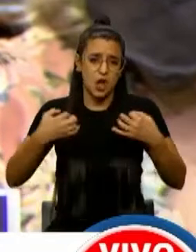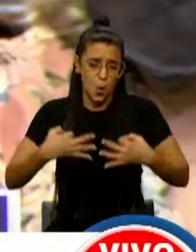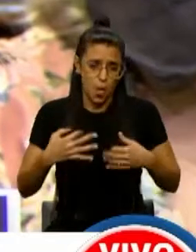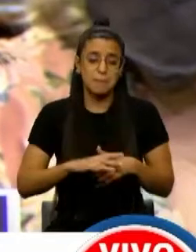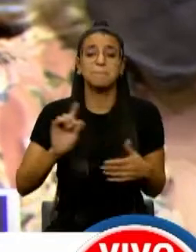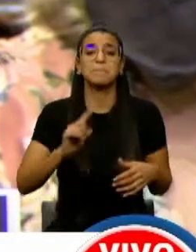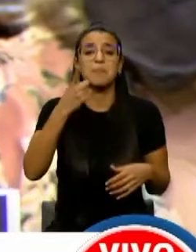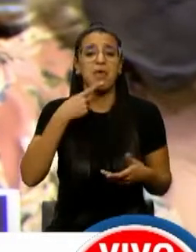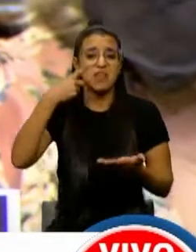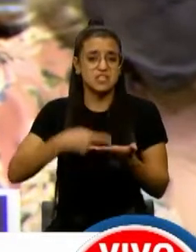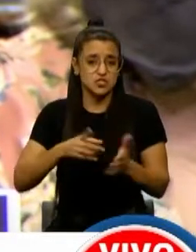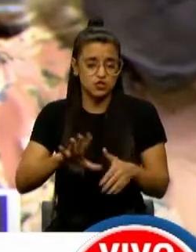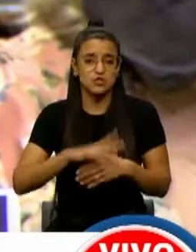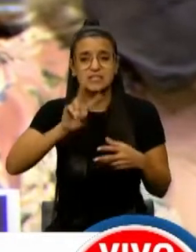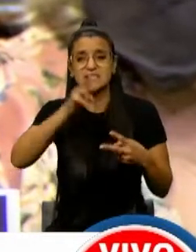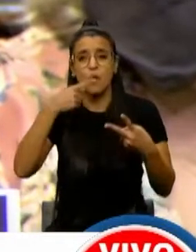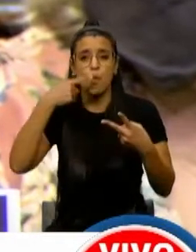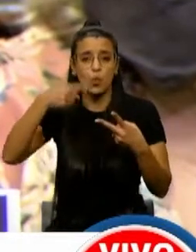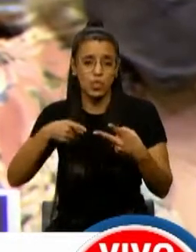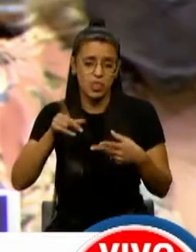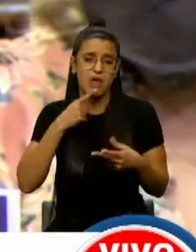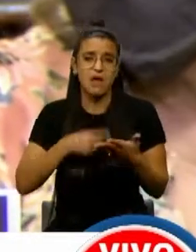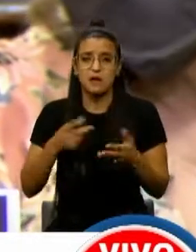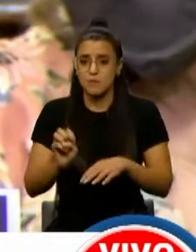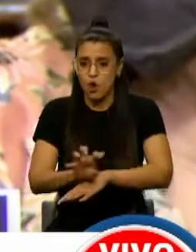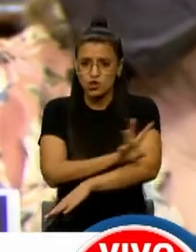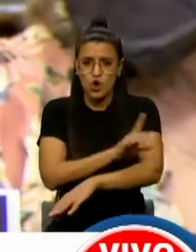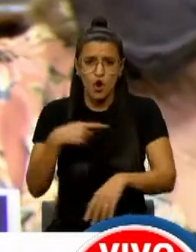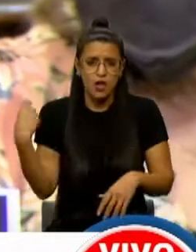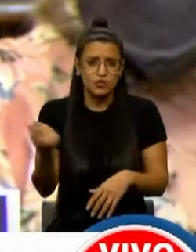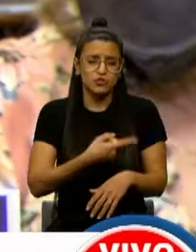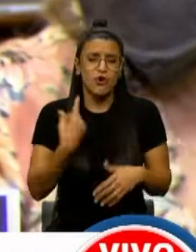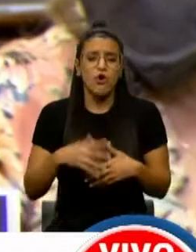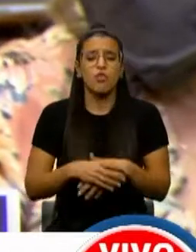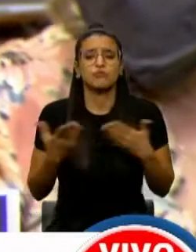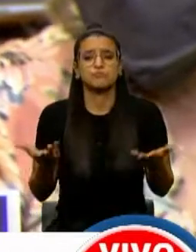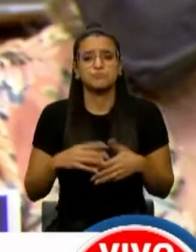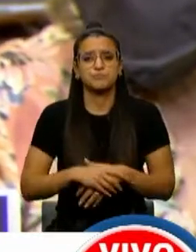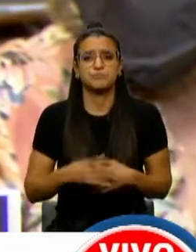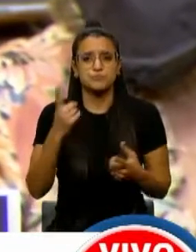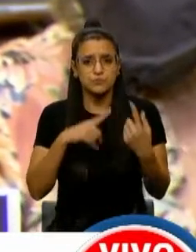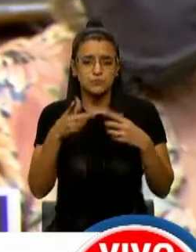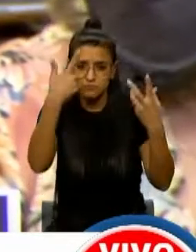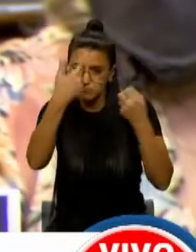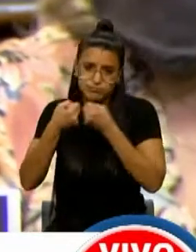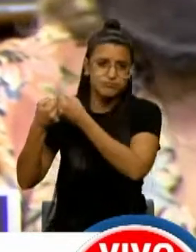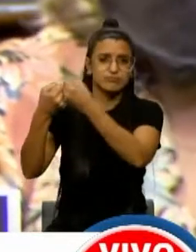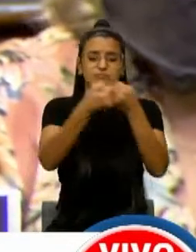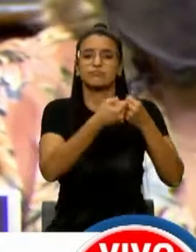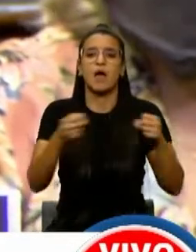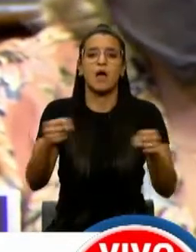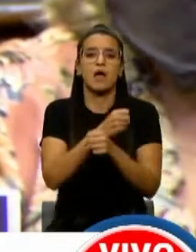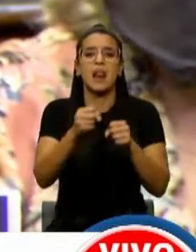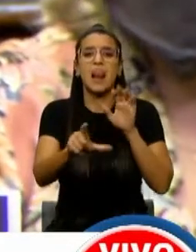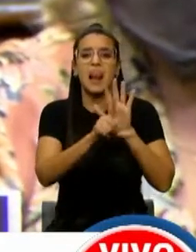Una primera decisión. La segunda decisión que nos emocionó a todos fue cuando por unanimidad sancionamos una